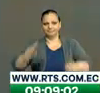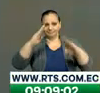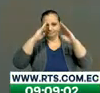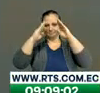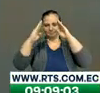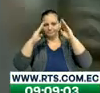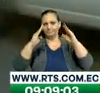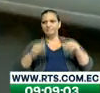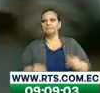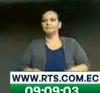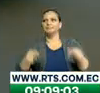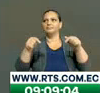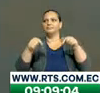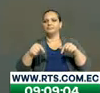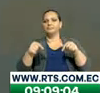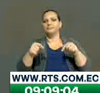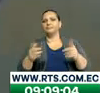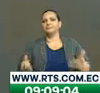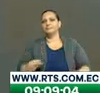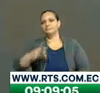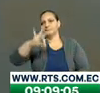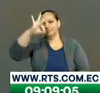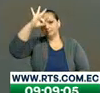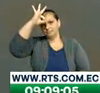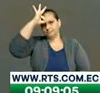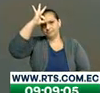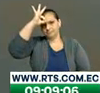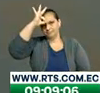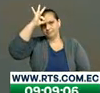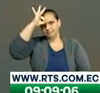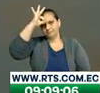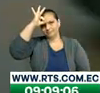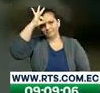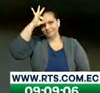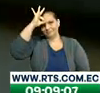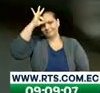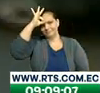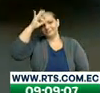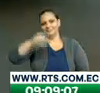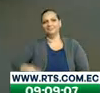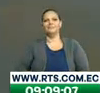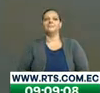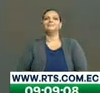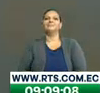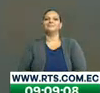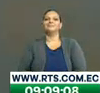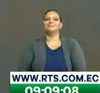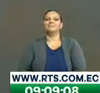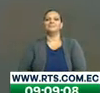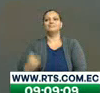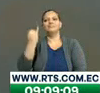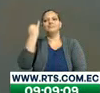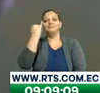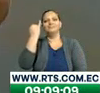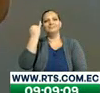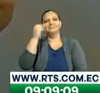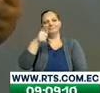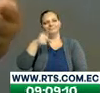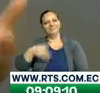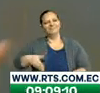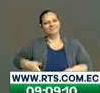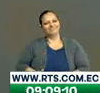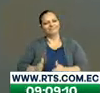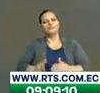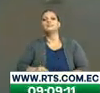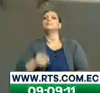en la ex maternidad Enrique Sotomayor. Aquella maternidad donde muchos dirán, aquí nací yo. Sí, yo aquí también nací. Hoy funcionará,